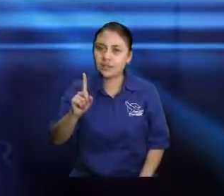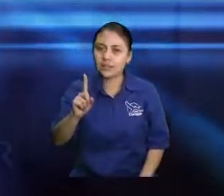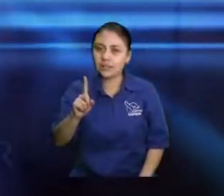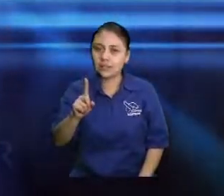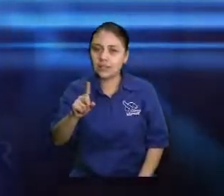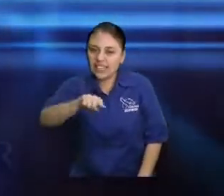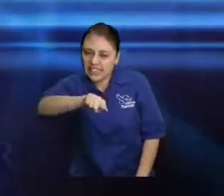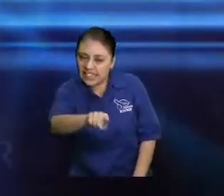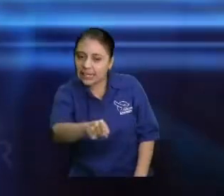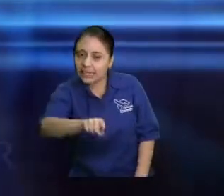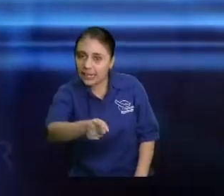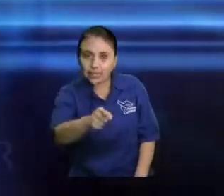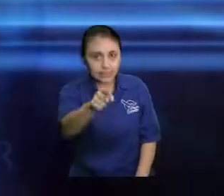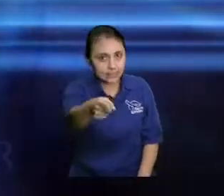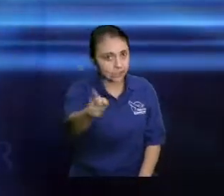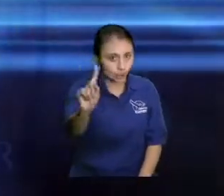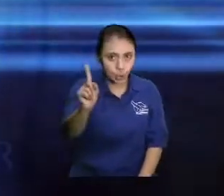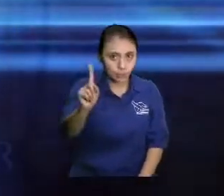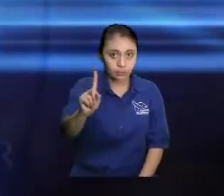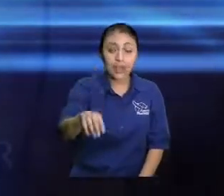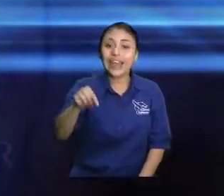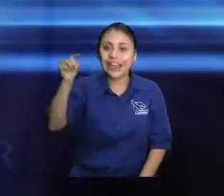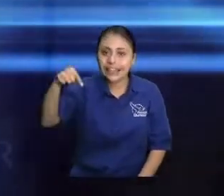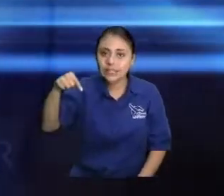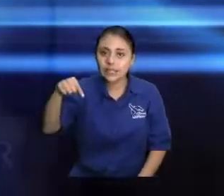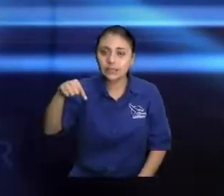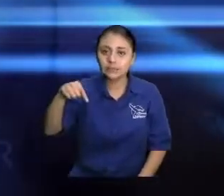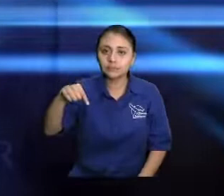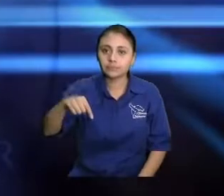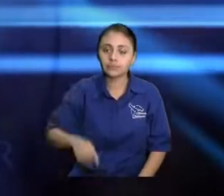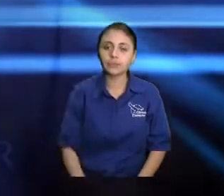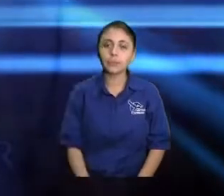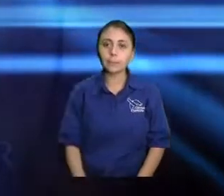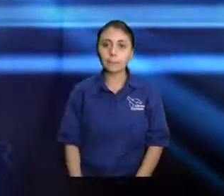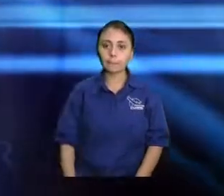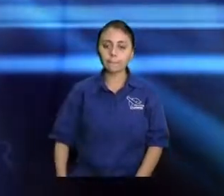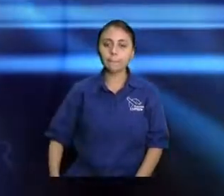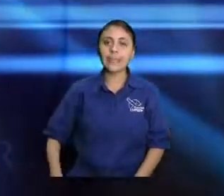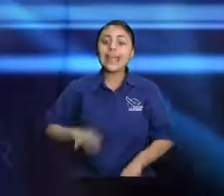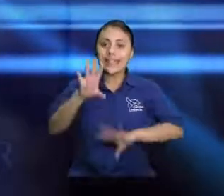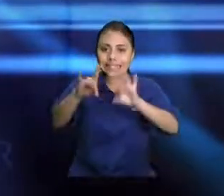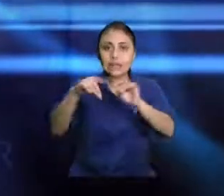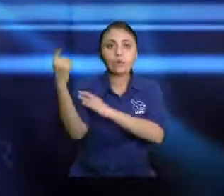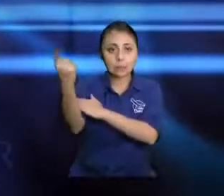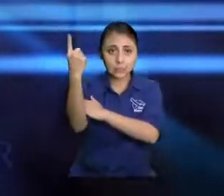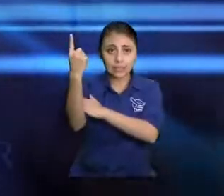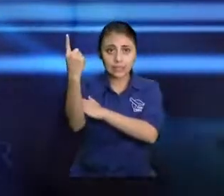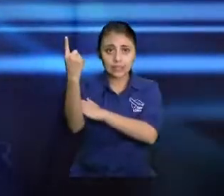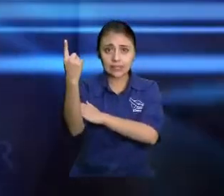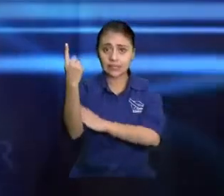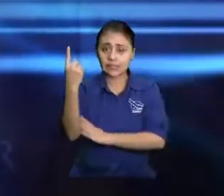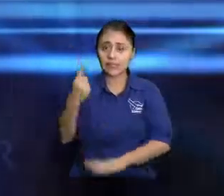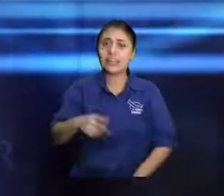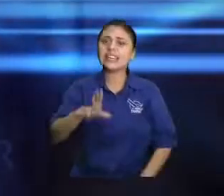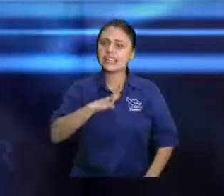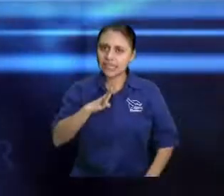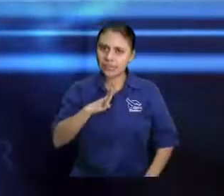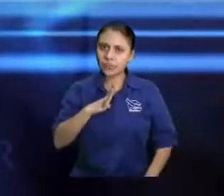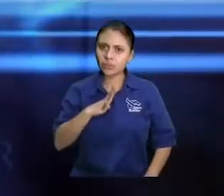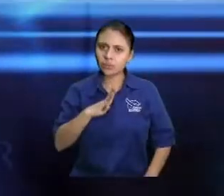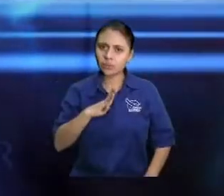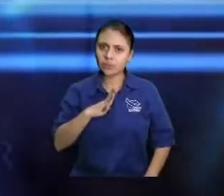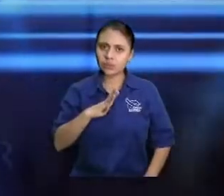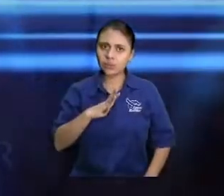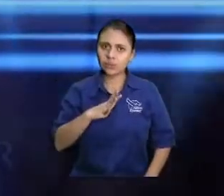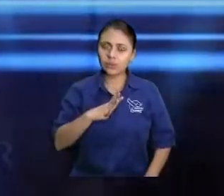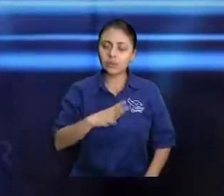nadie, sino que es una alerta. No podemos ser nosotros ese tipo de personas. Tenemos que